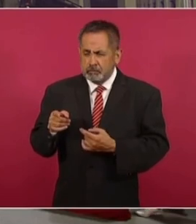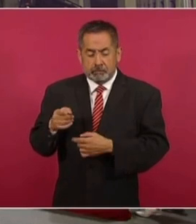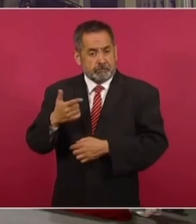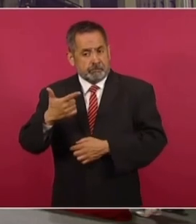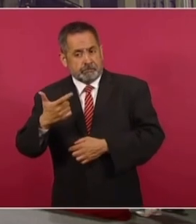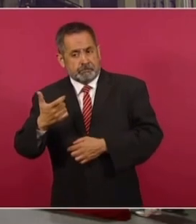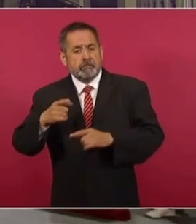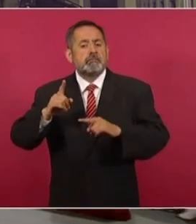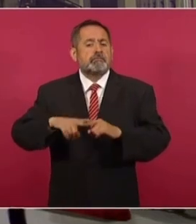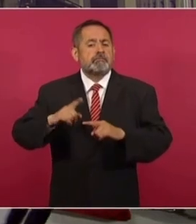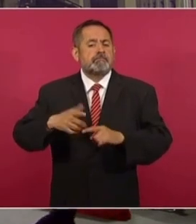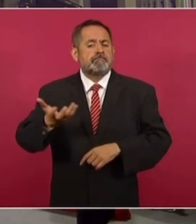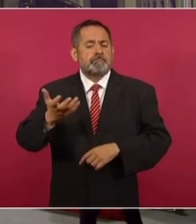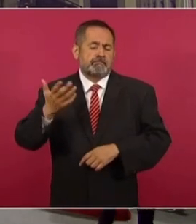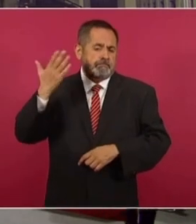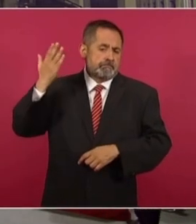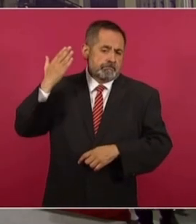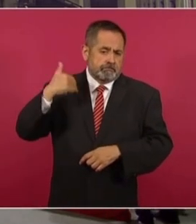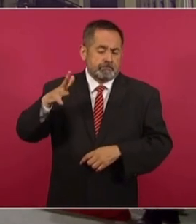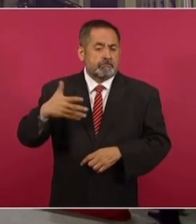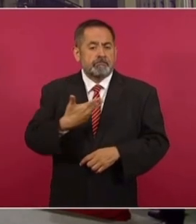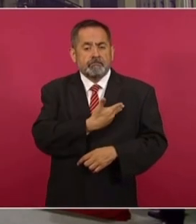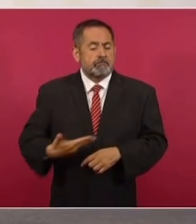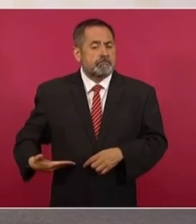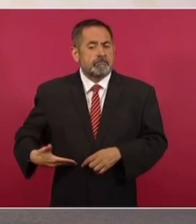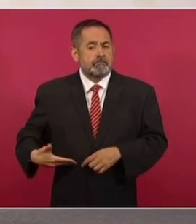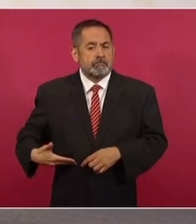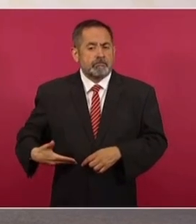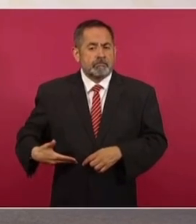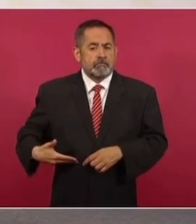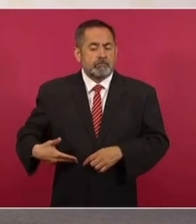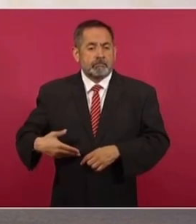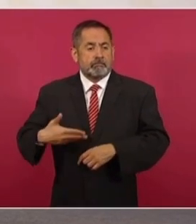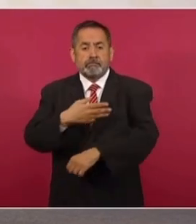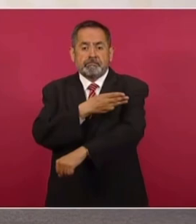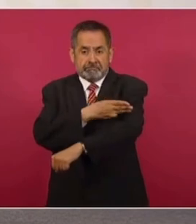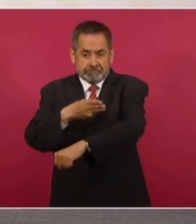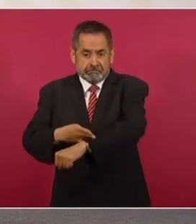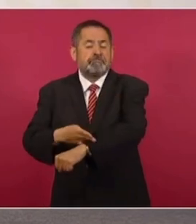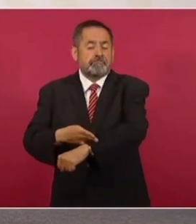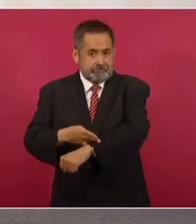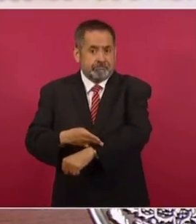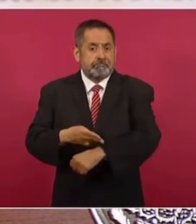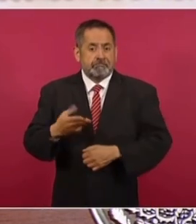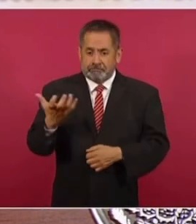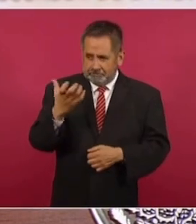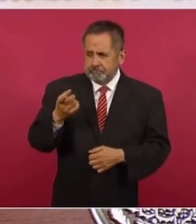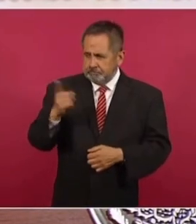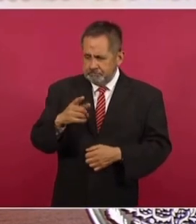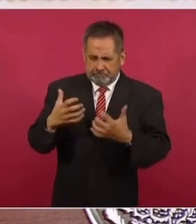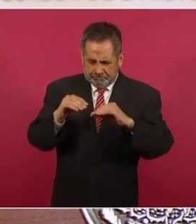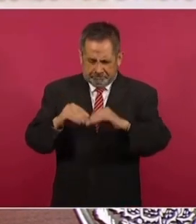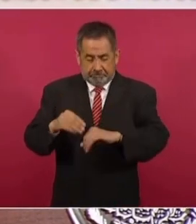pistola que mandó a hacer el presidente Francisco I. Madero para